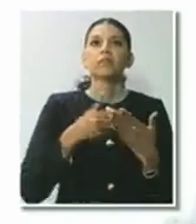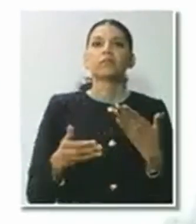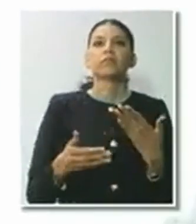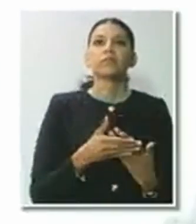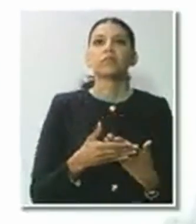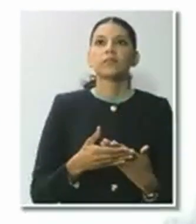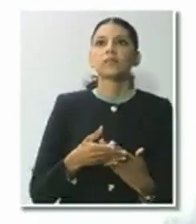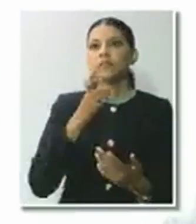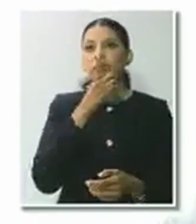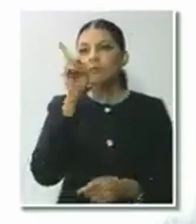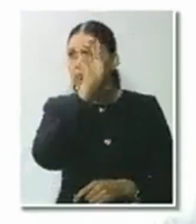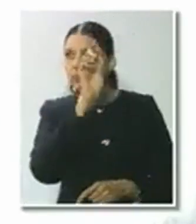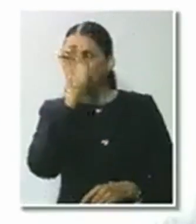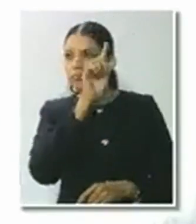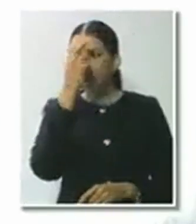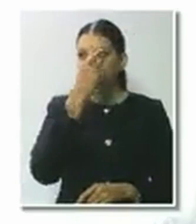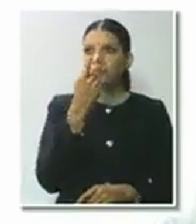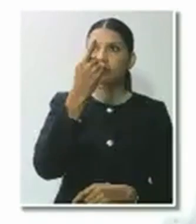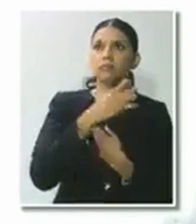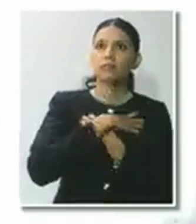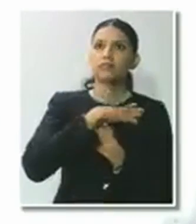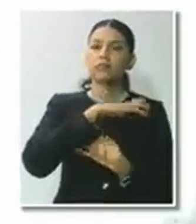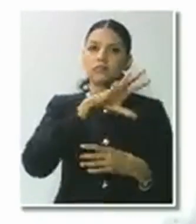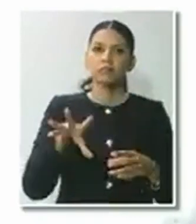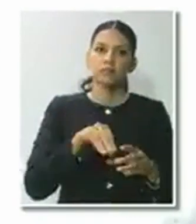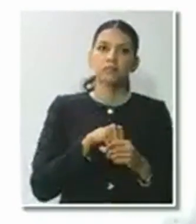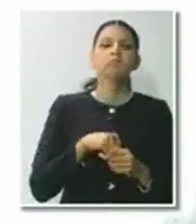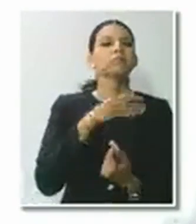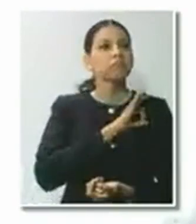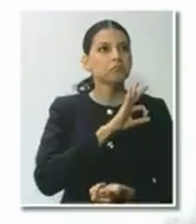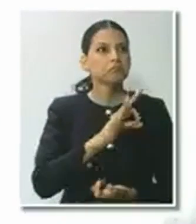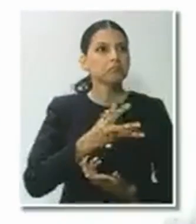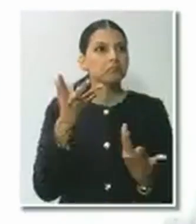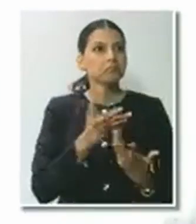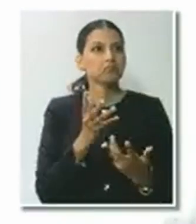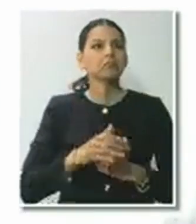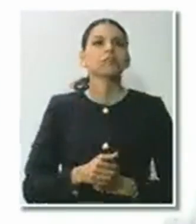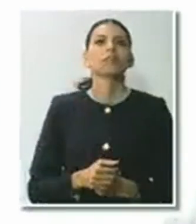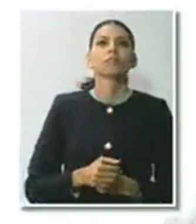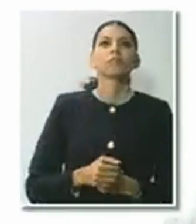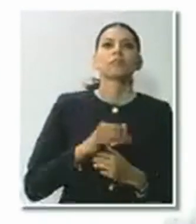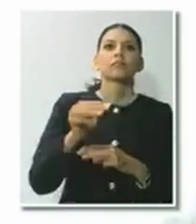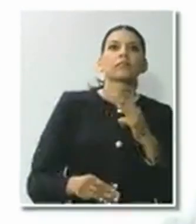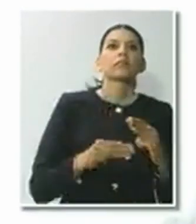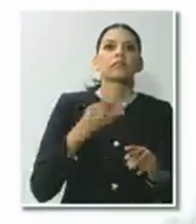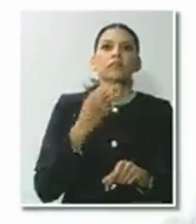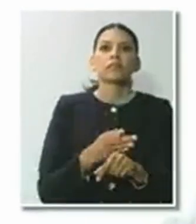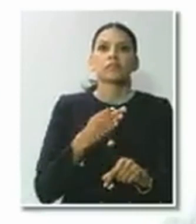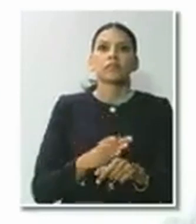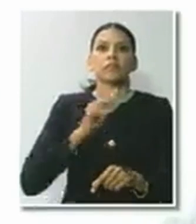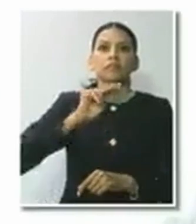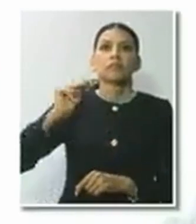moderna, que se orienta hacia una educación integral capaz de satisfacer el mundo actual.